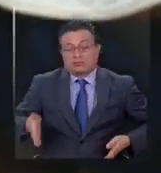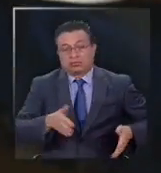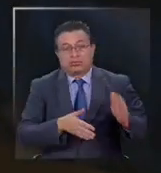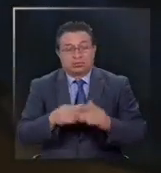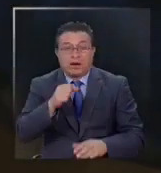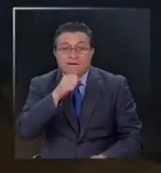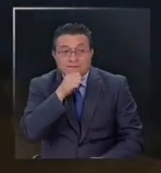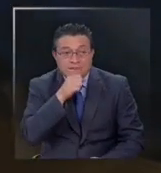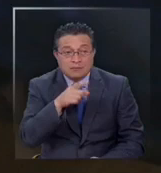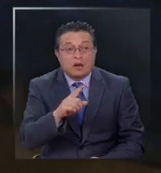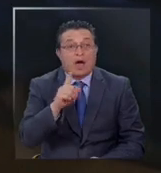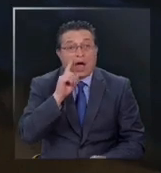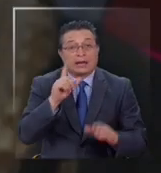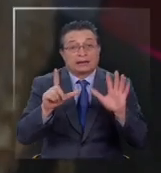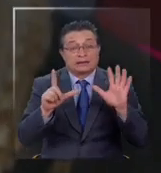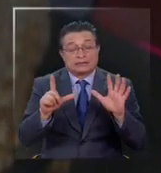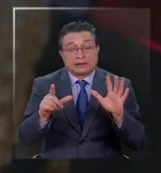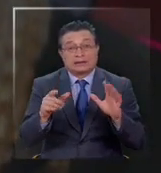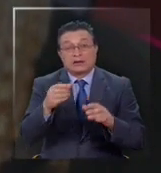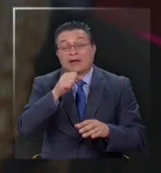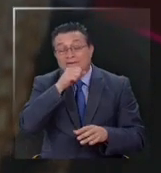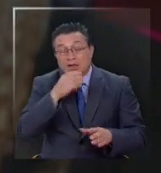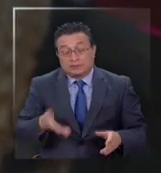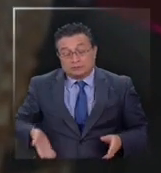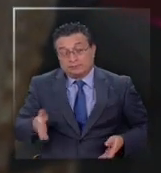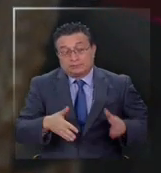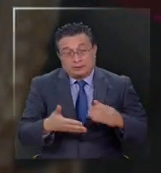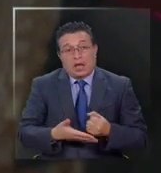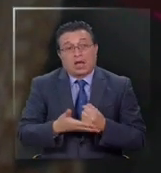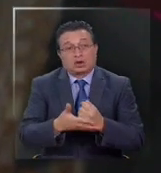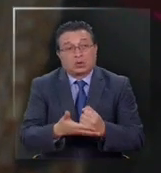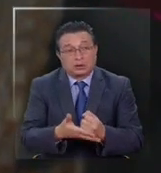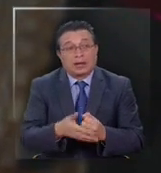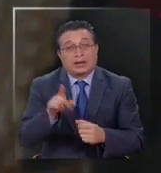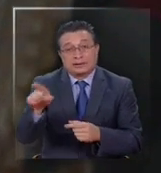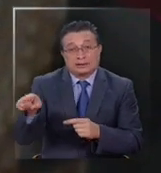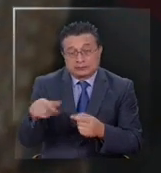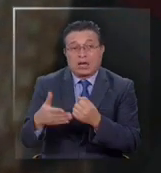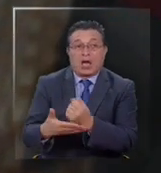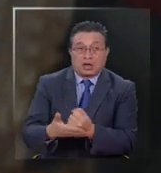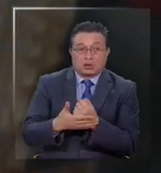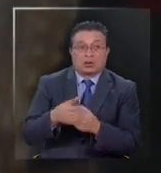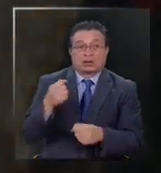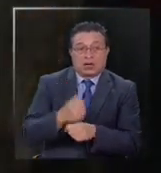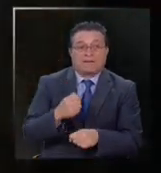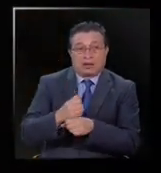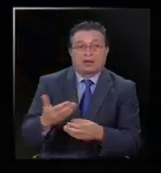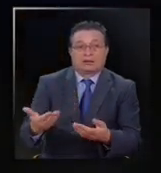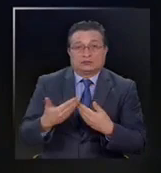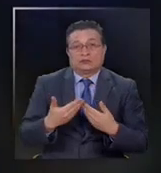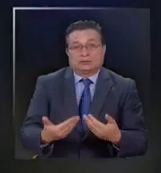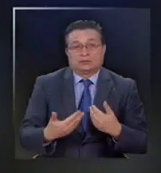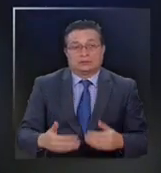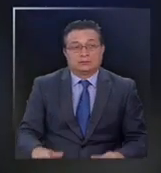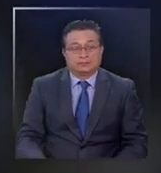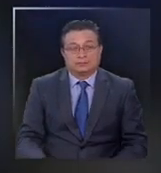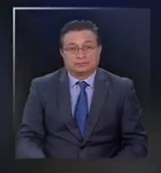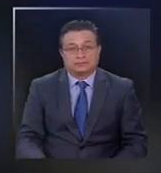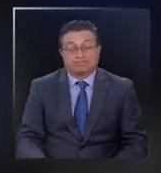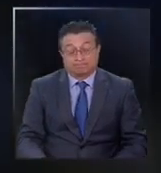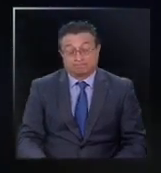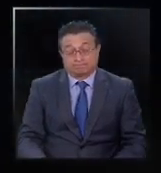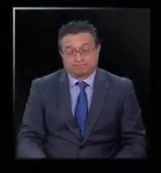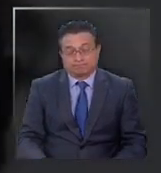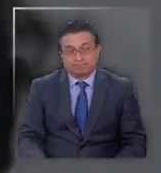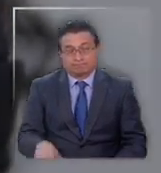abuelitos, porque hay como 7 abuelitos que se mudan. Claro. Entonces la idea es que ellos nos ayudan a nosotros con su trabajo prácticamente. Karina,